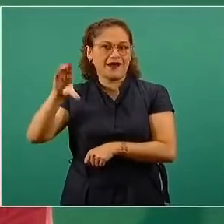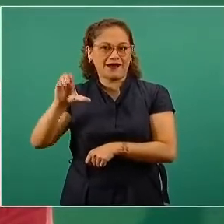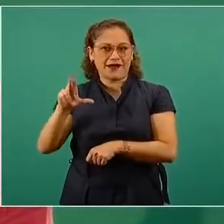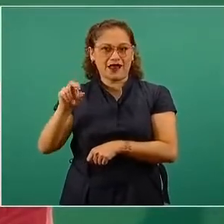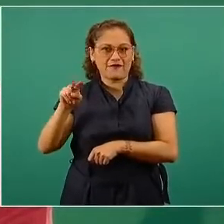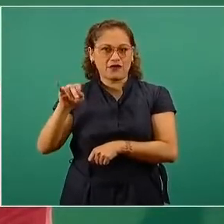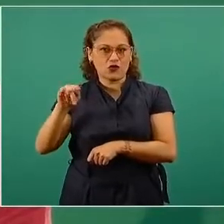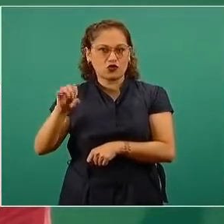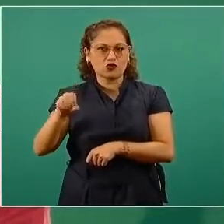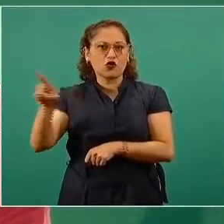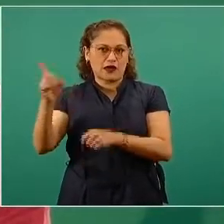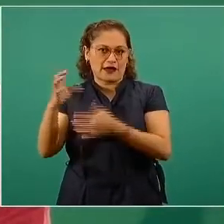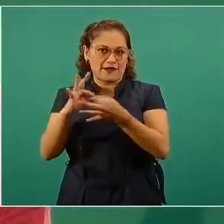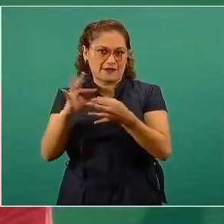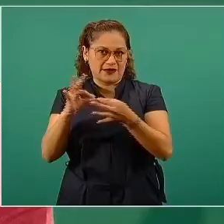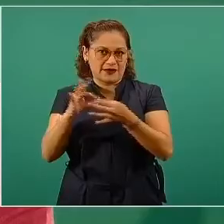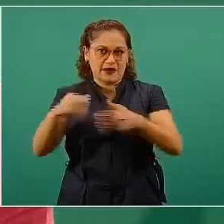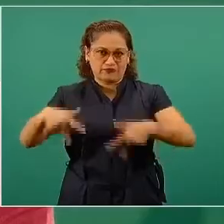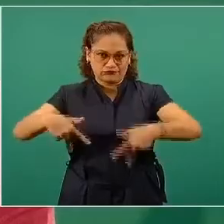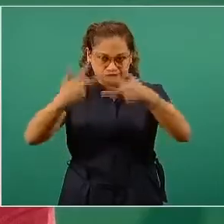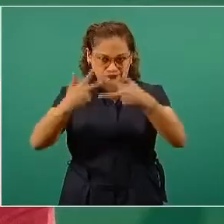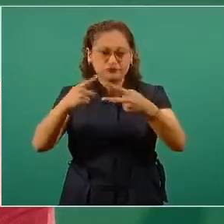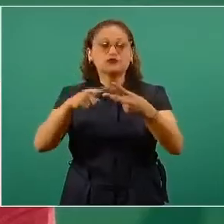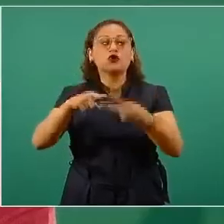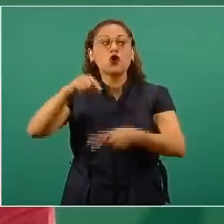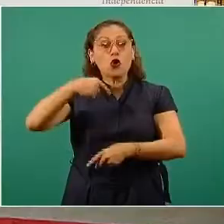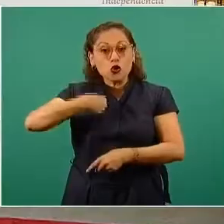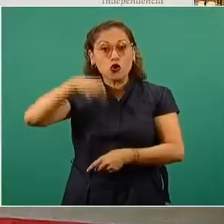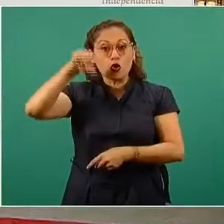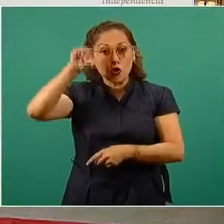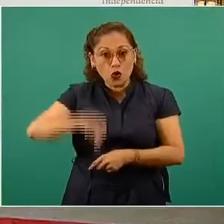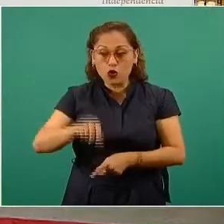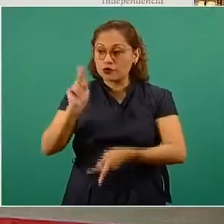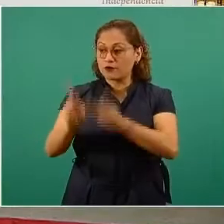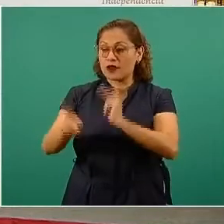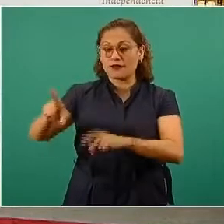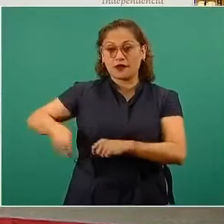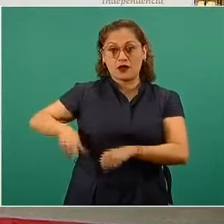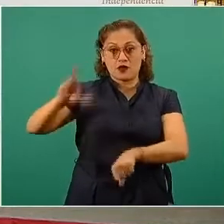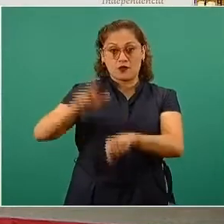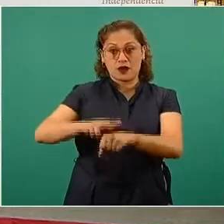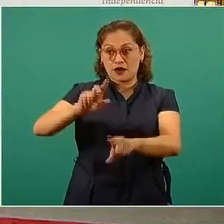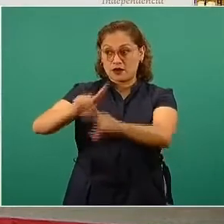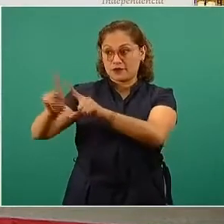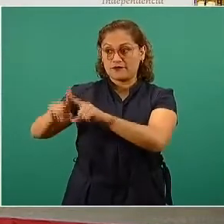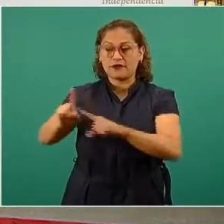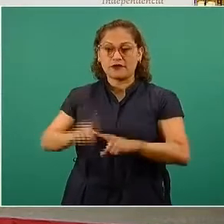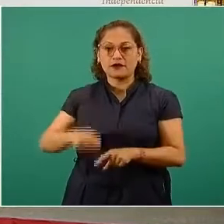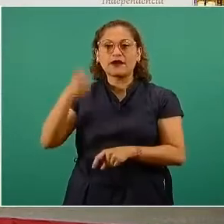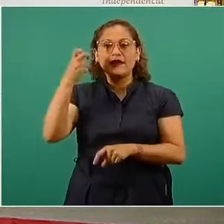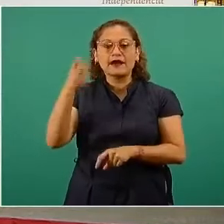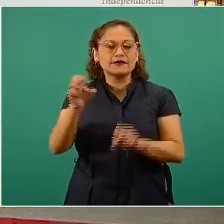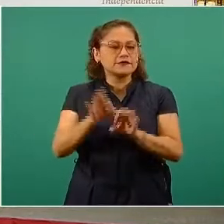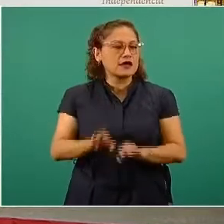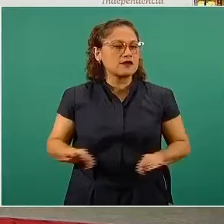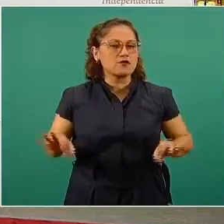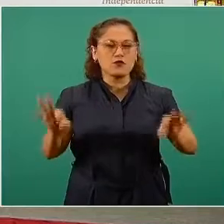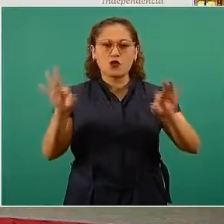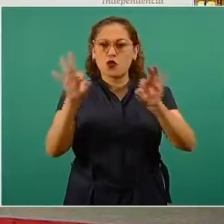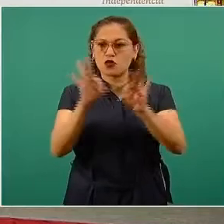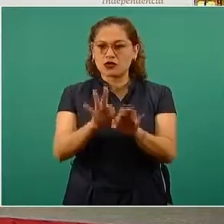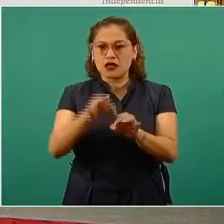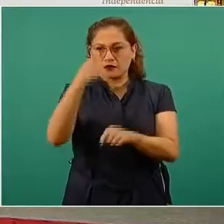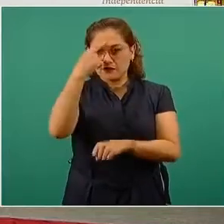a los gobernadores, es el componente estratégico de la vacunación para el interés público, el interés